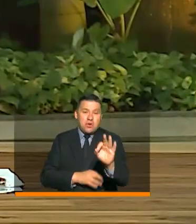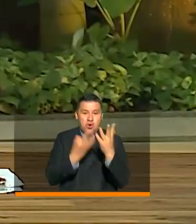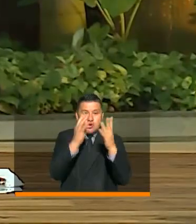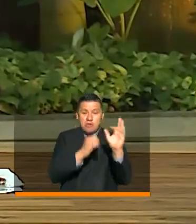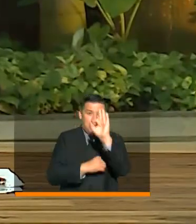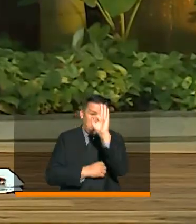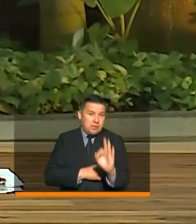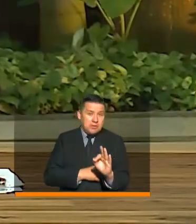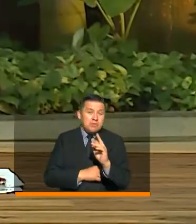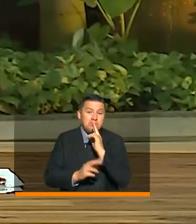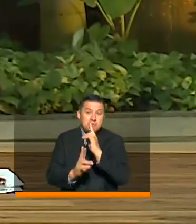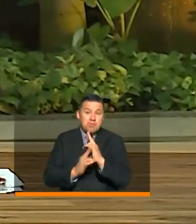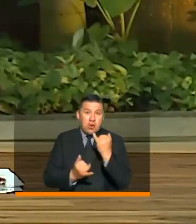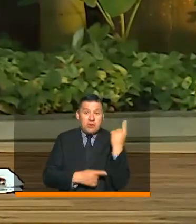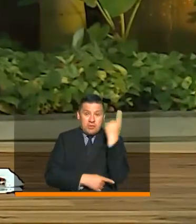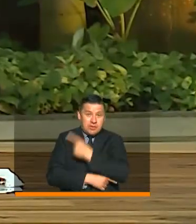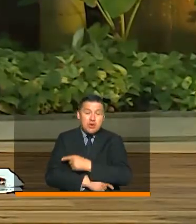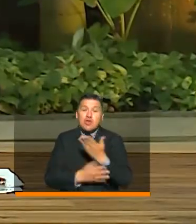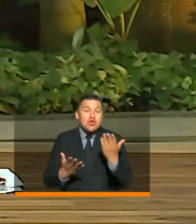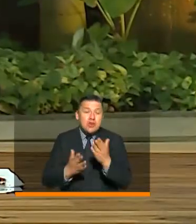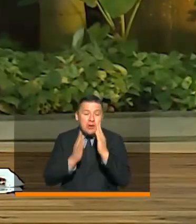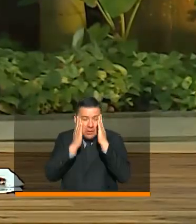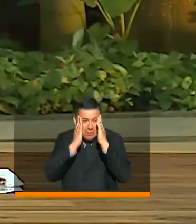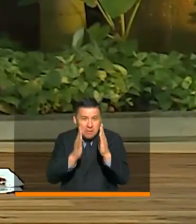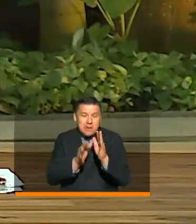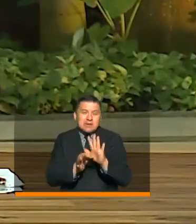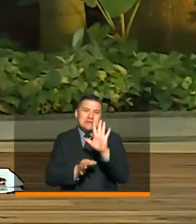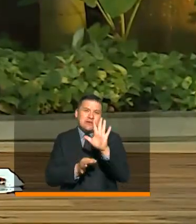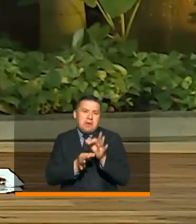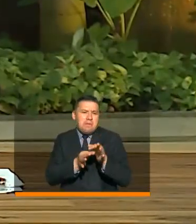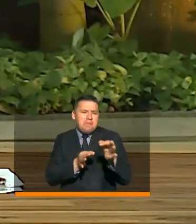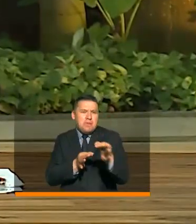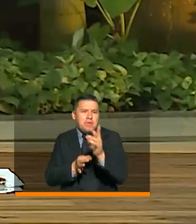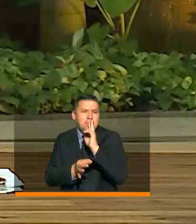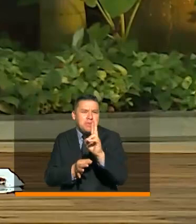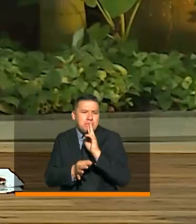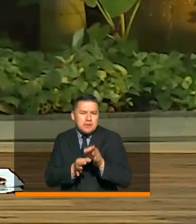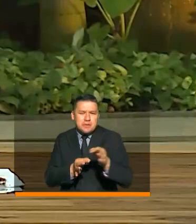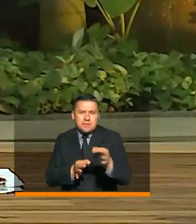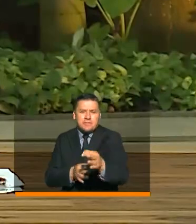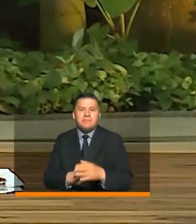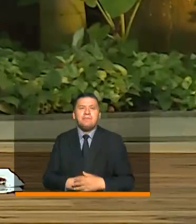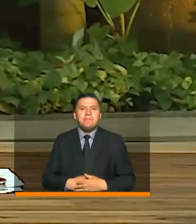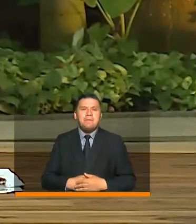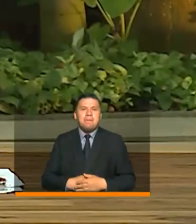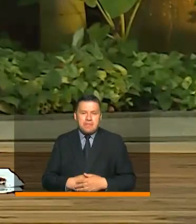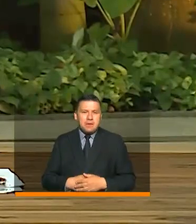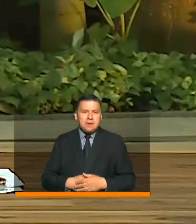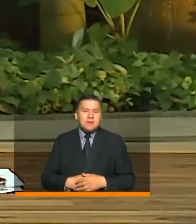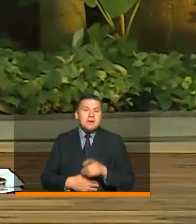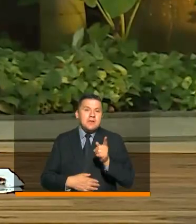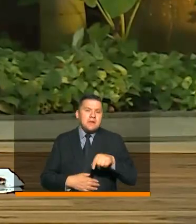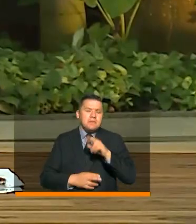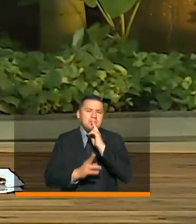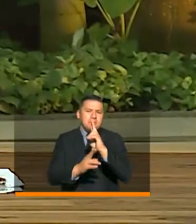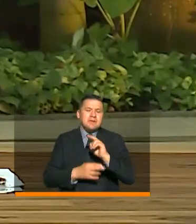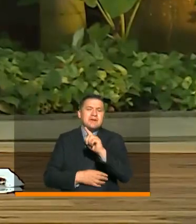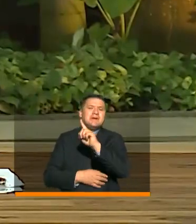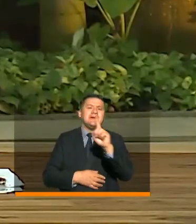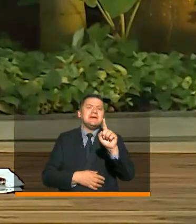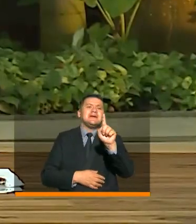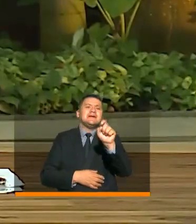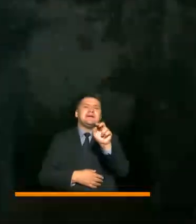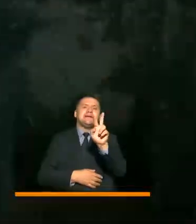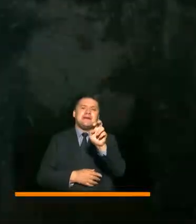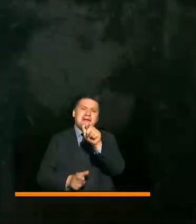casos registrados el día de hoy estuvieron concentrados en 5 municipios. También tenemos un registro de